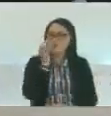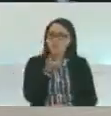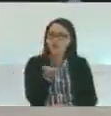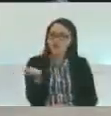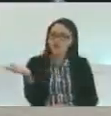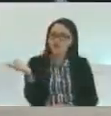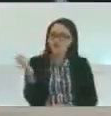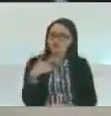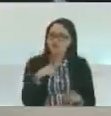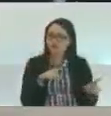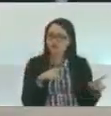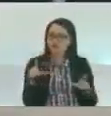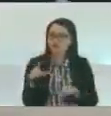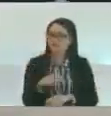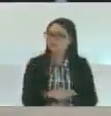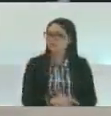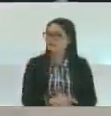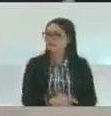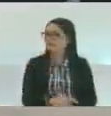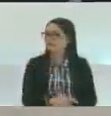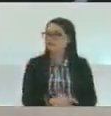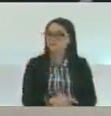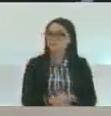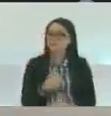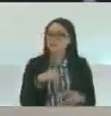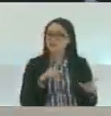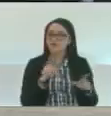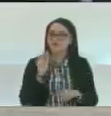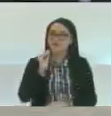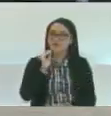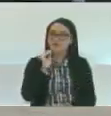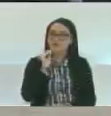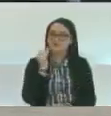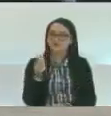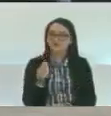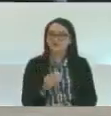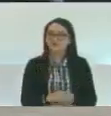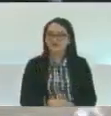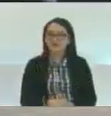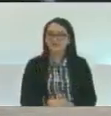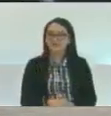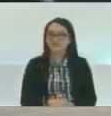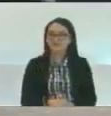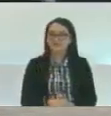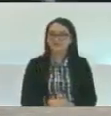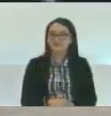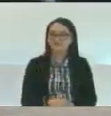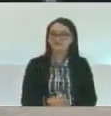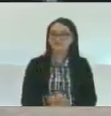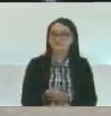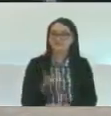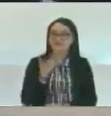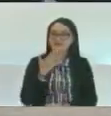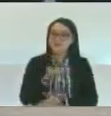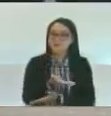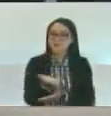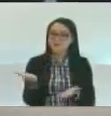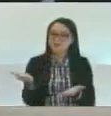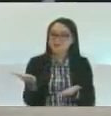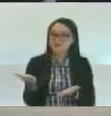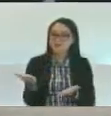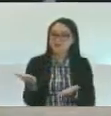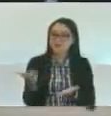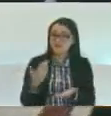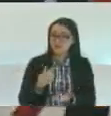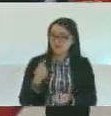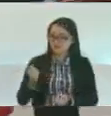patria. Estoy listo, juventud de mi patria. Si ustedes me hacen